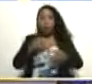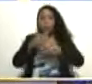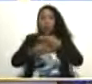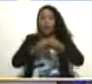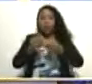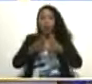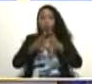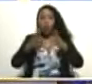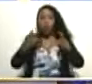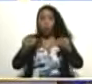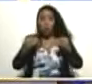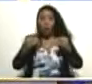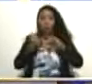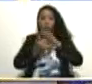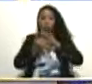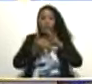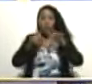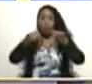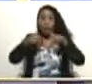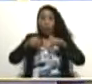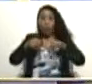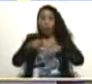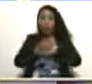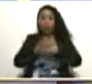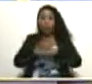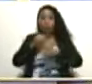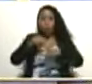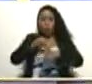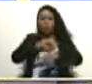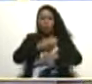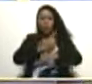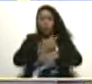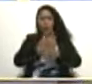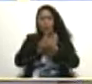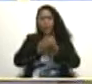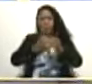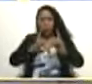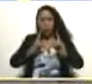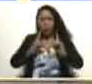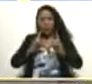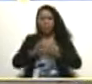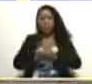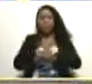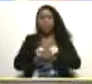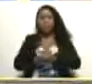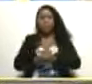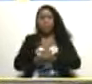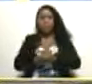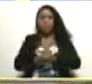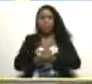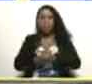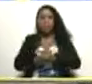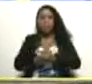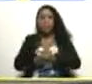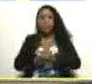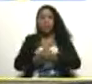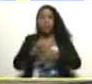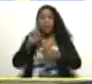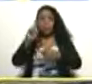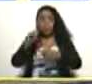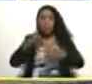instituciones de Estado, hoy fuertes, funcionales, poderosas, democráticas, así como se rescató la Asamblea